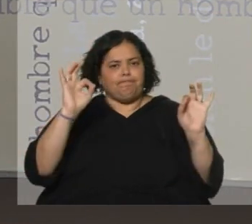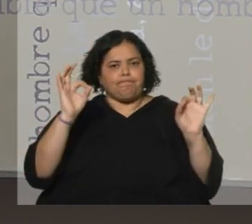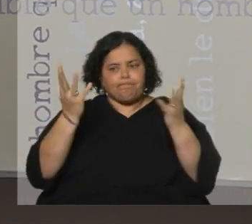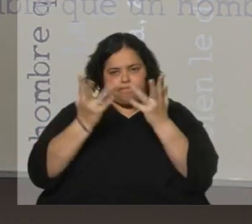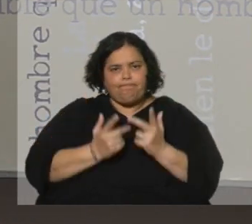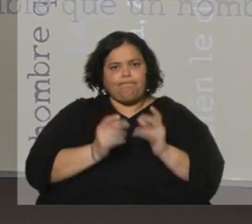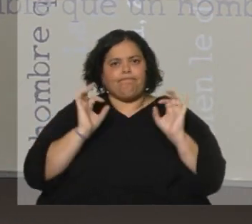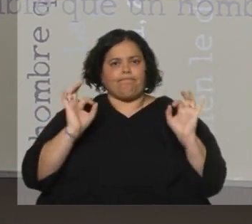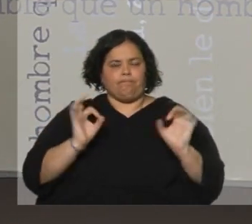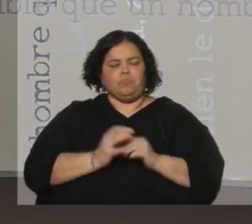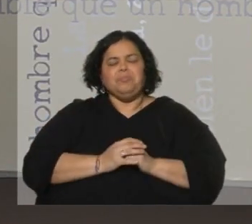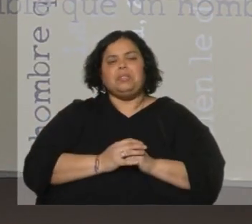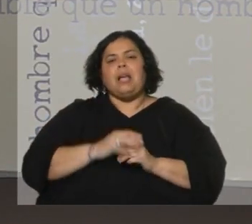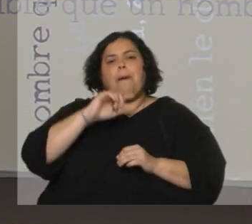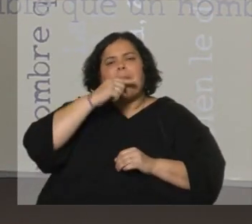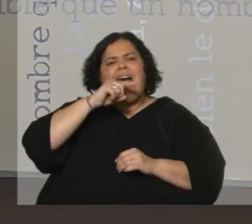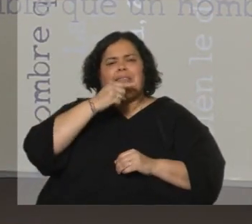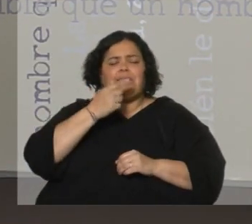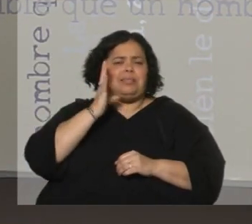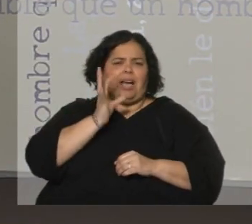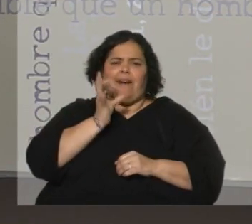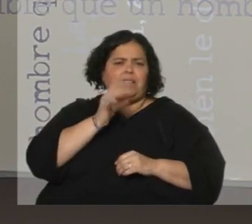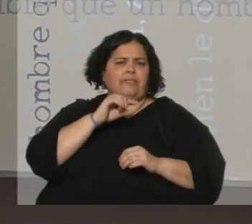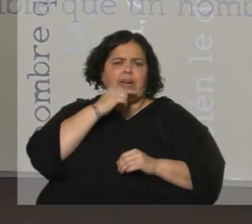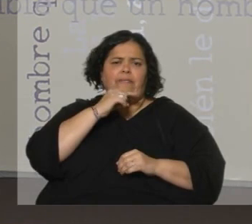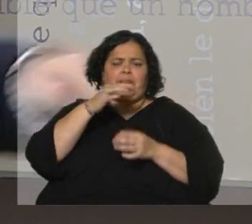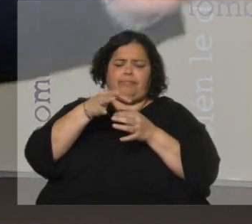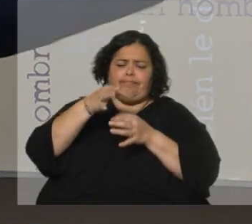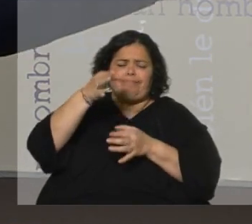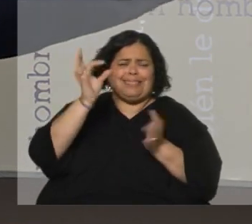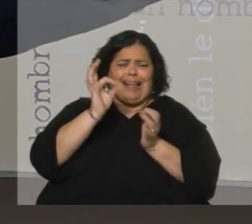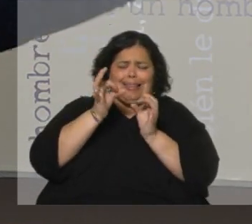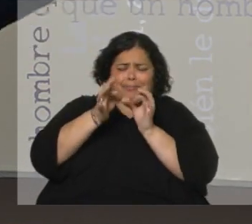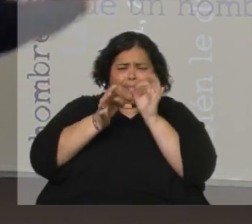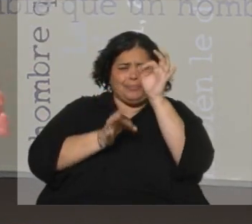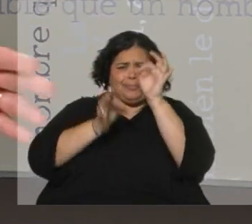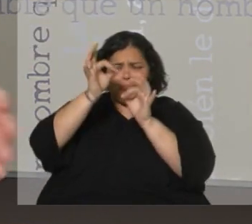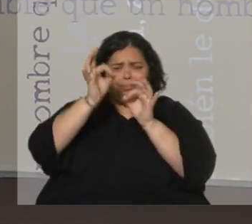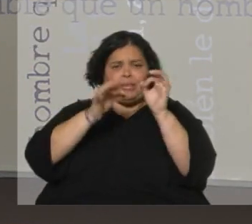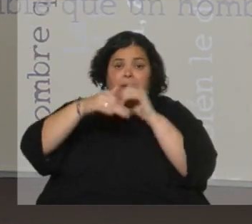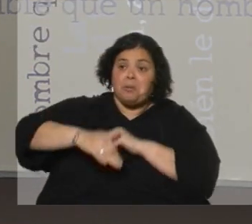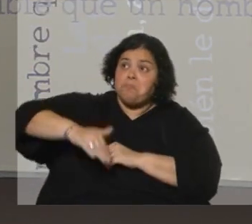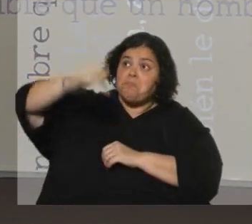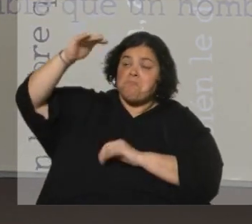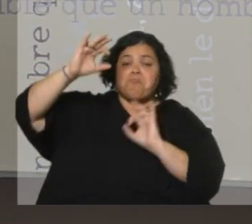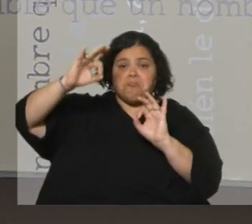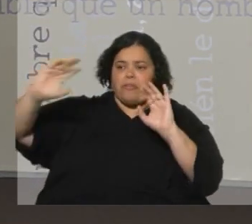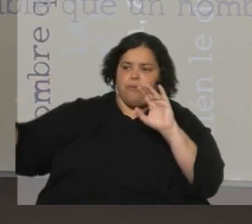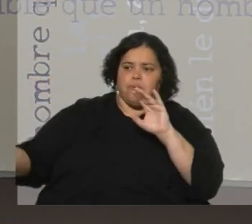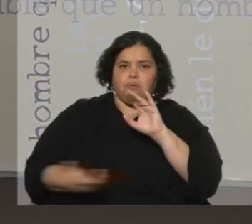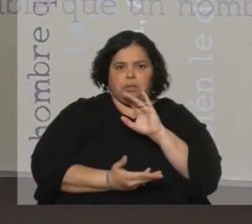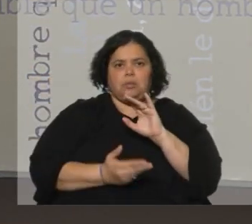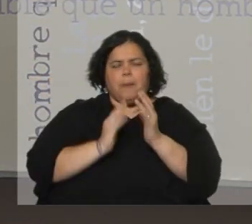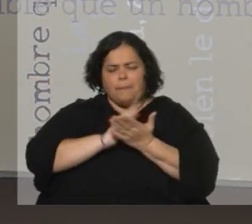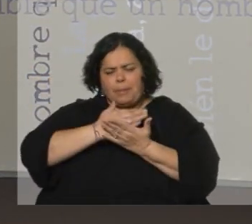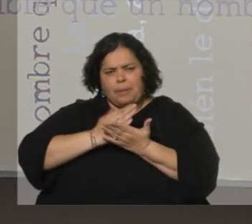lechería este los maíces que no iban a dar choclo que no iban a dar ningún tipo de grano pero que tienen una altura de verde relativamente importante también se picaron